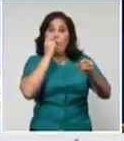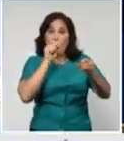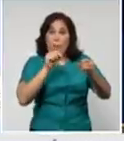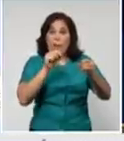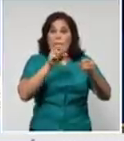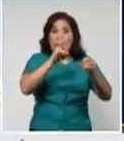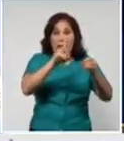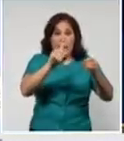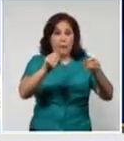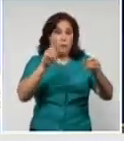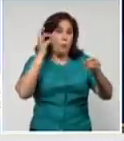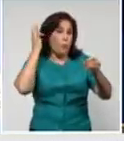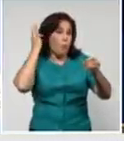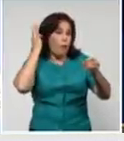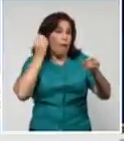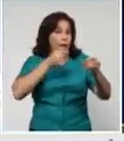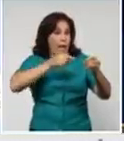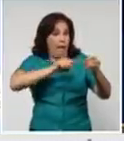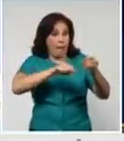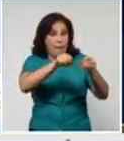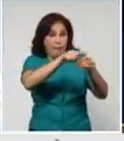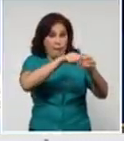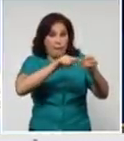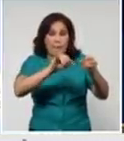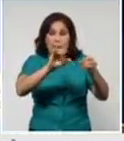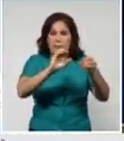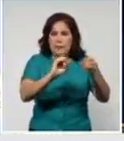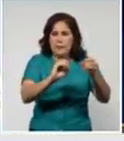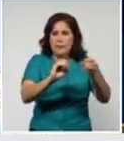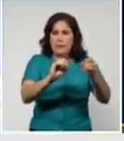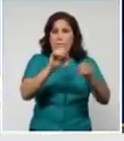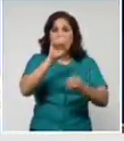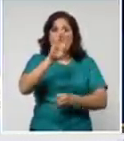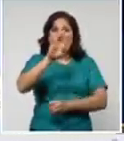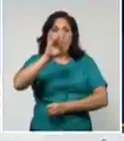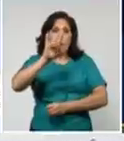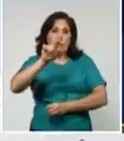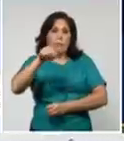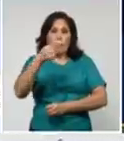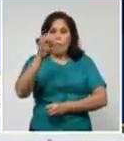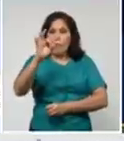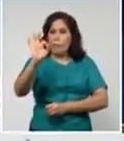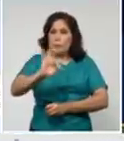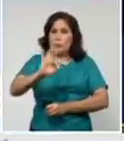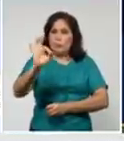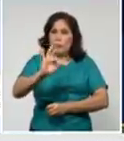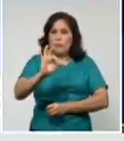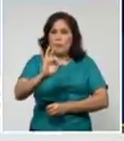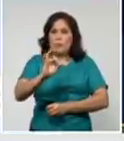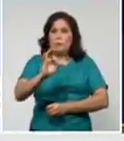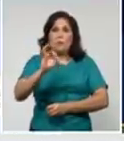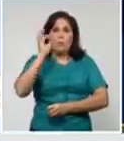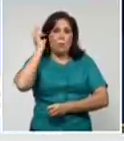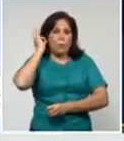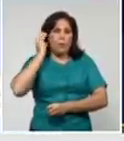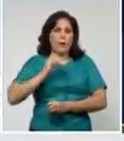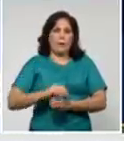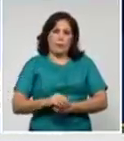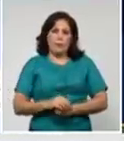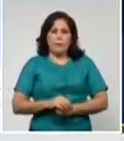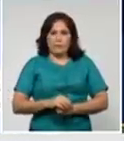31 femeninos ayer y el 49,8% son del sexo femenino.